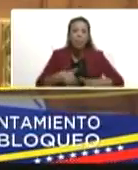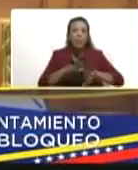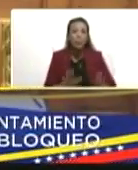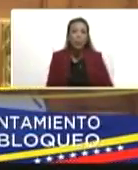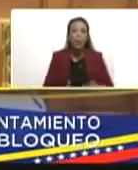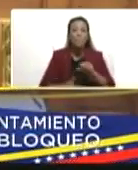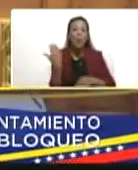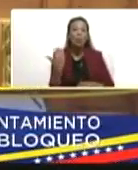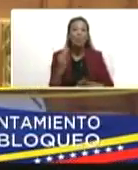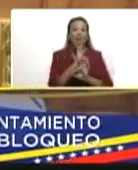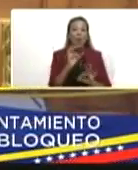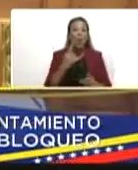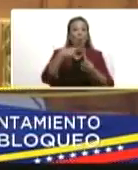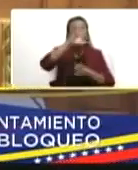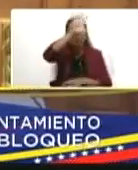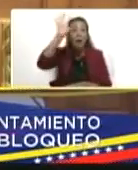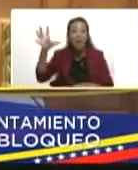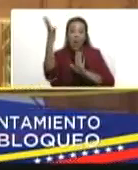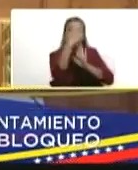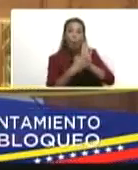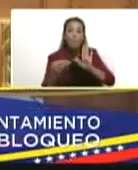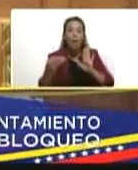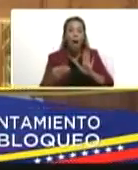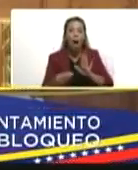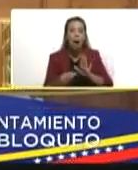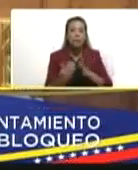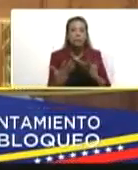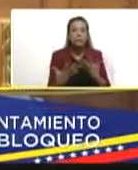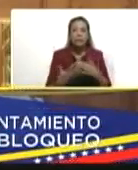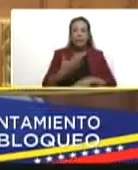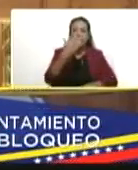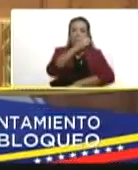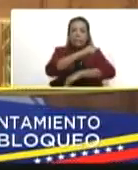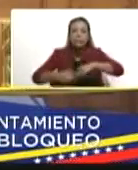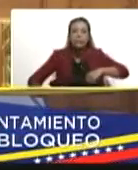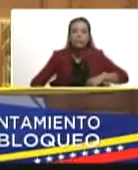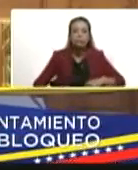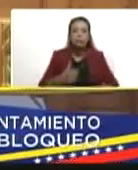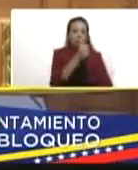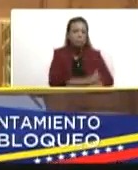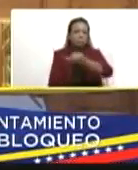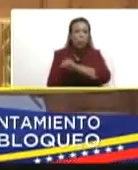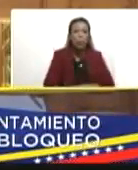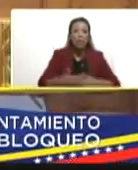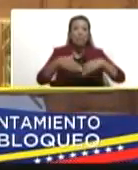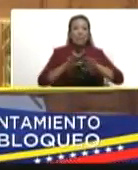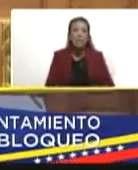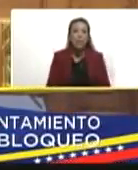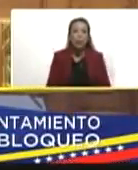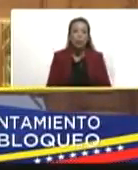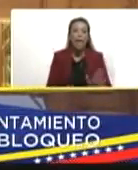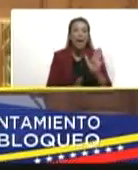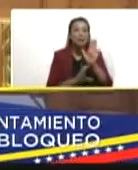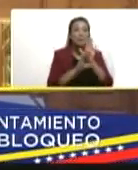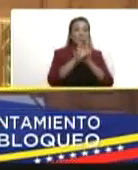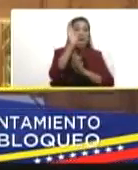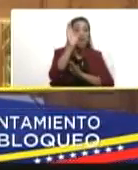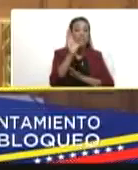nuestro modelo para herir nuestro modelo para detener nuestro